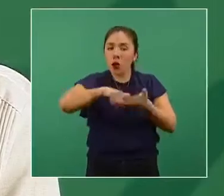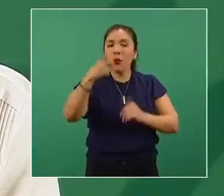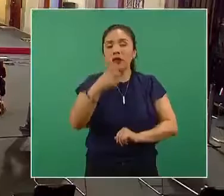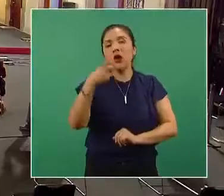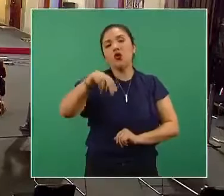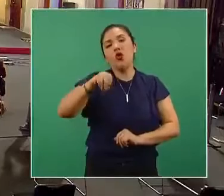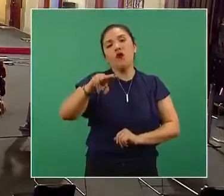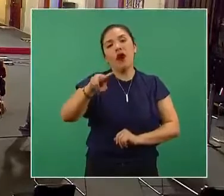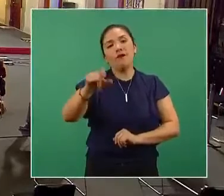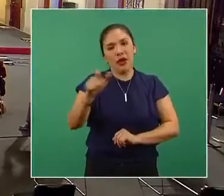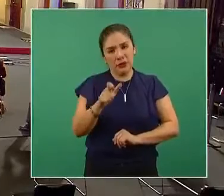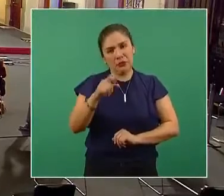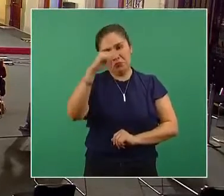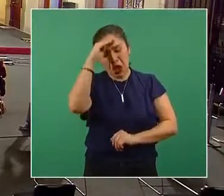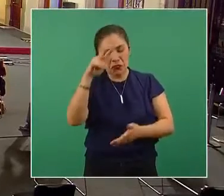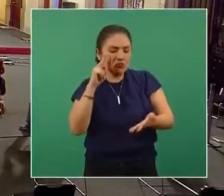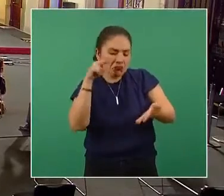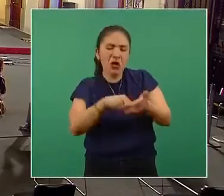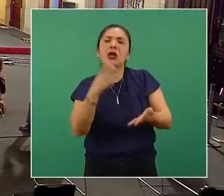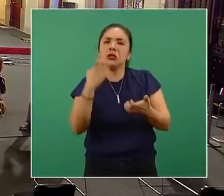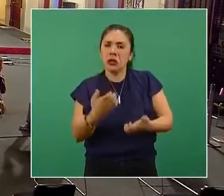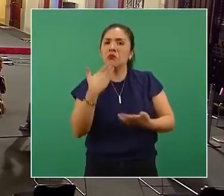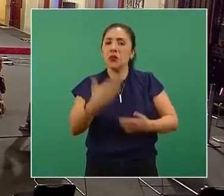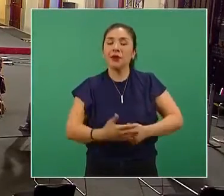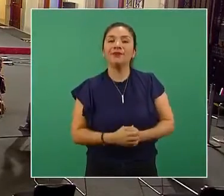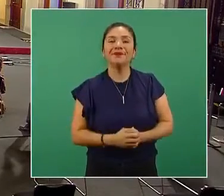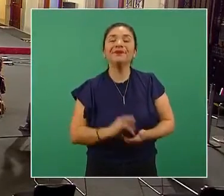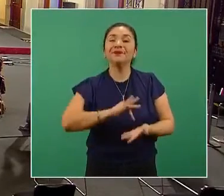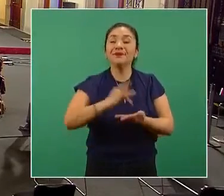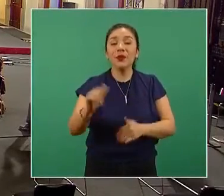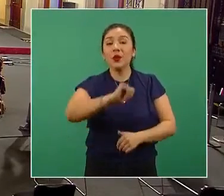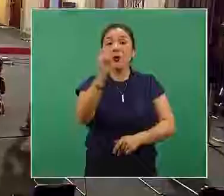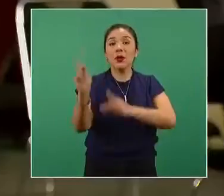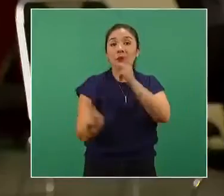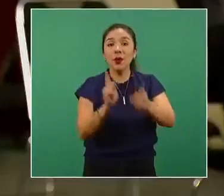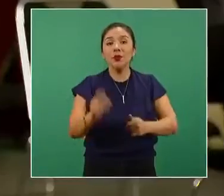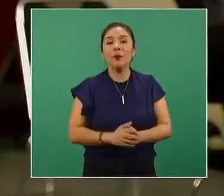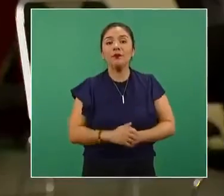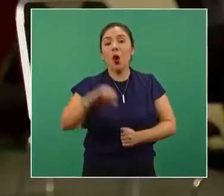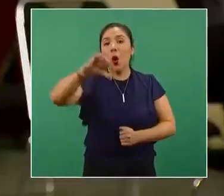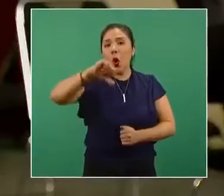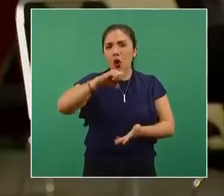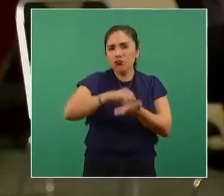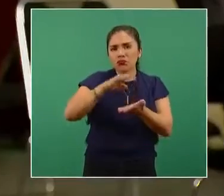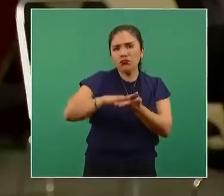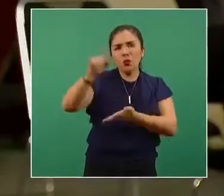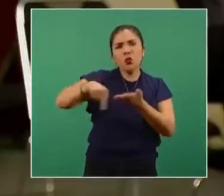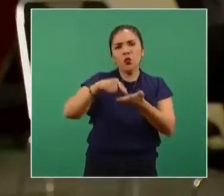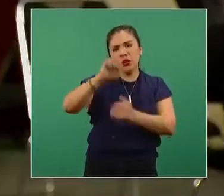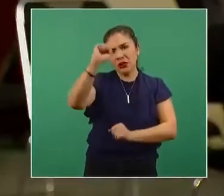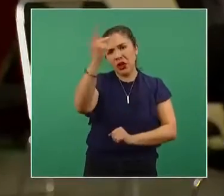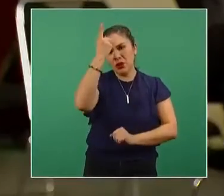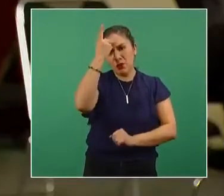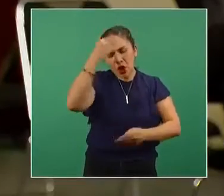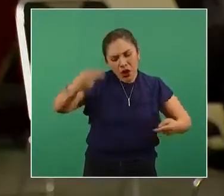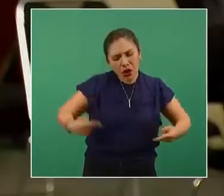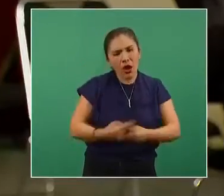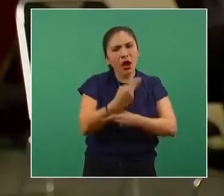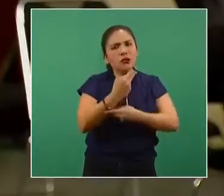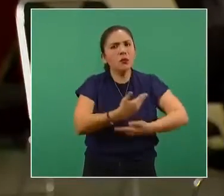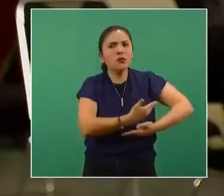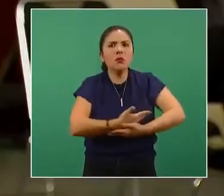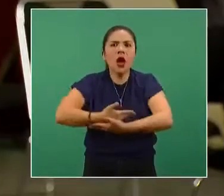de Novavax. Parece una buena vacuna. Gracias. Y otra pregunta. Hoy se reportó que en San Luis Potosí nació un bebé